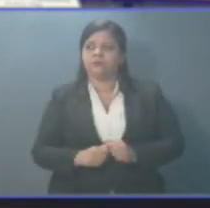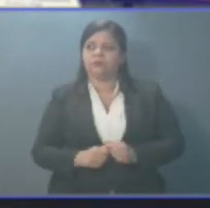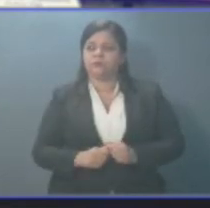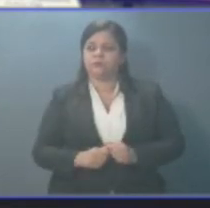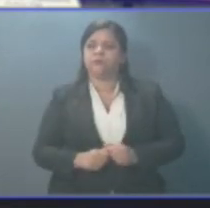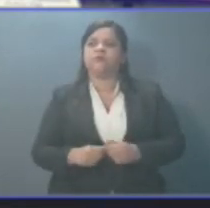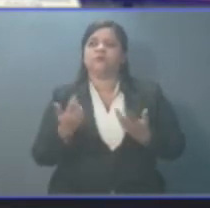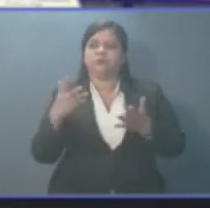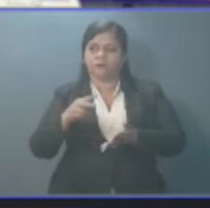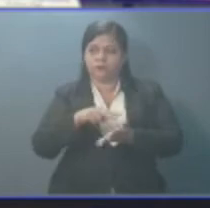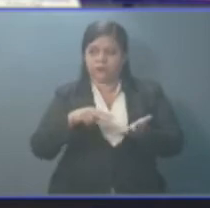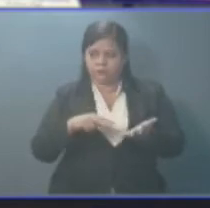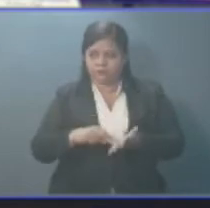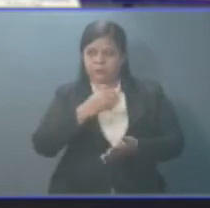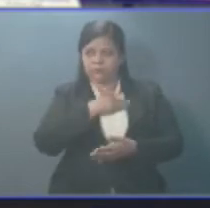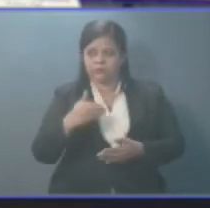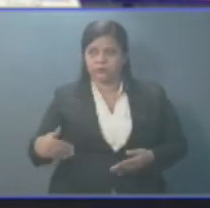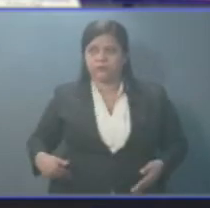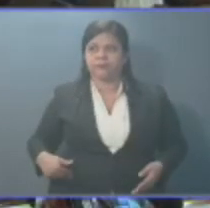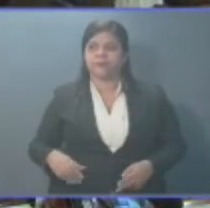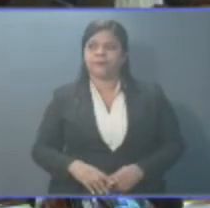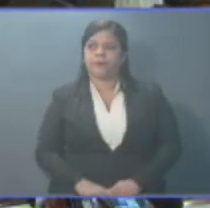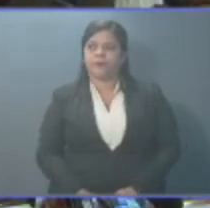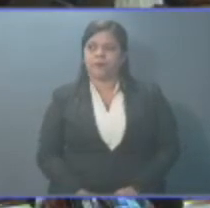Leído el decreto, señor presidente.